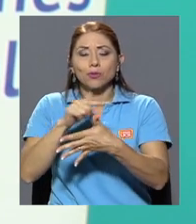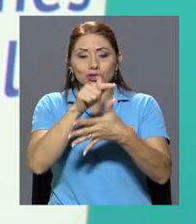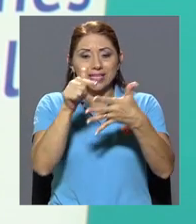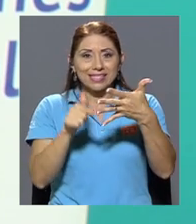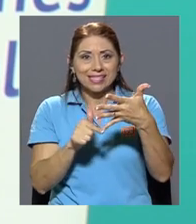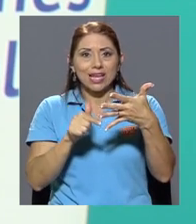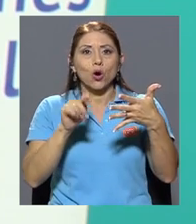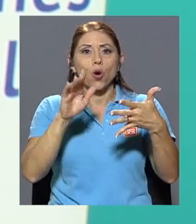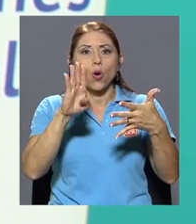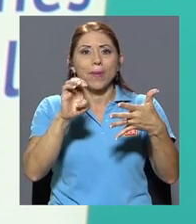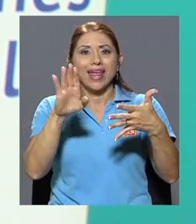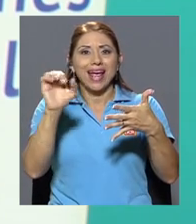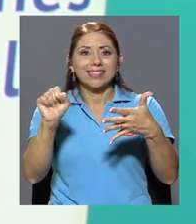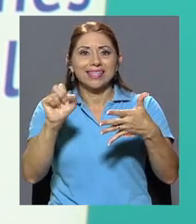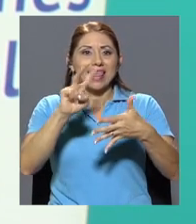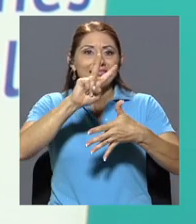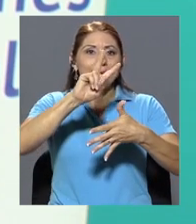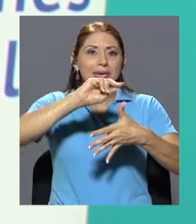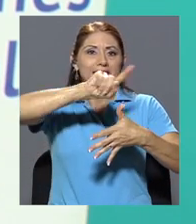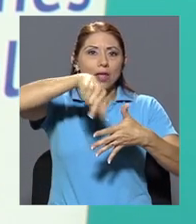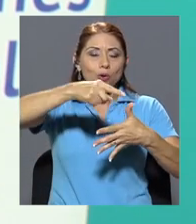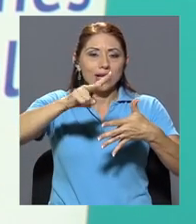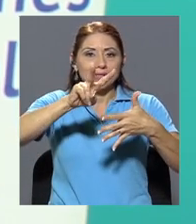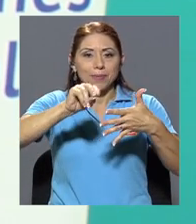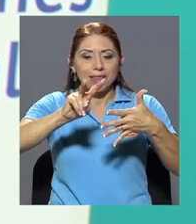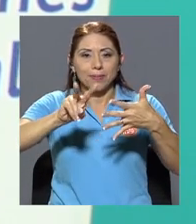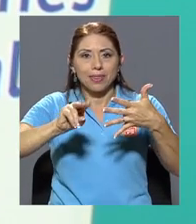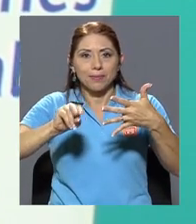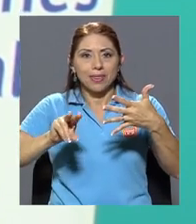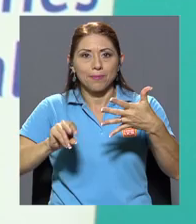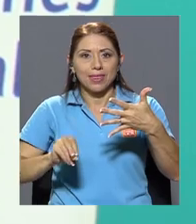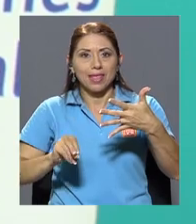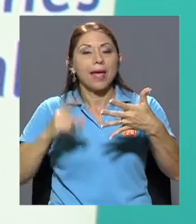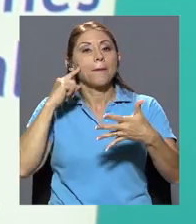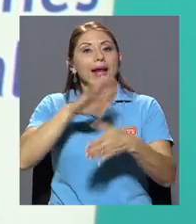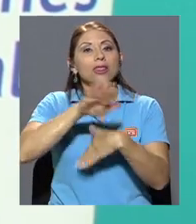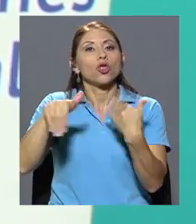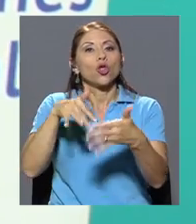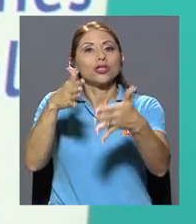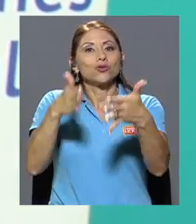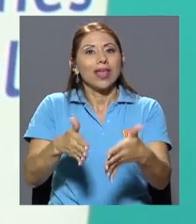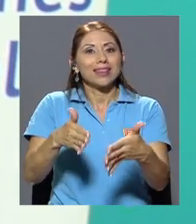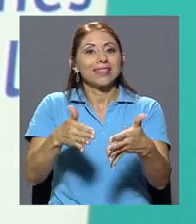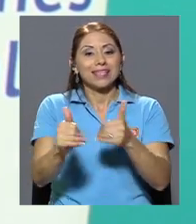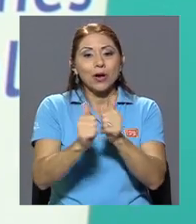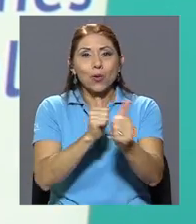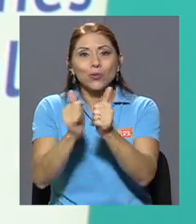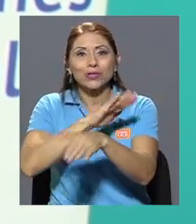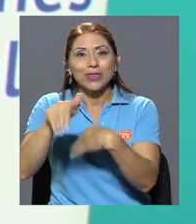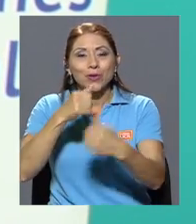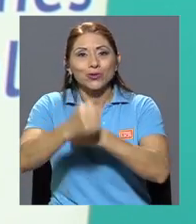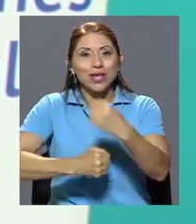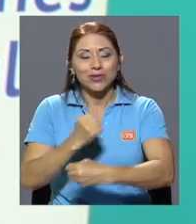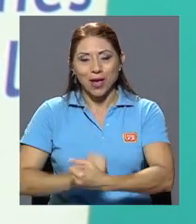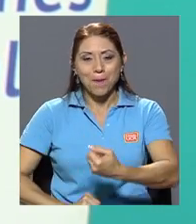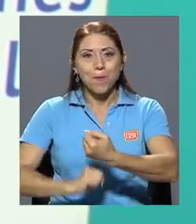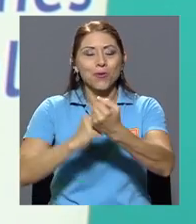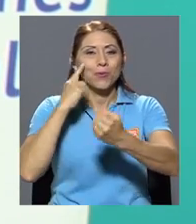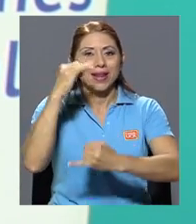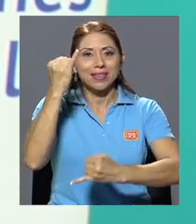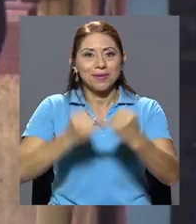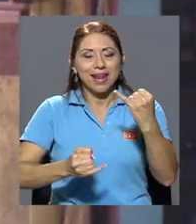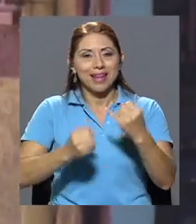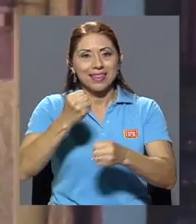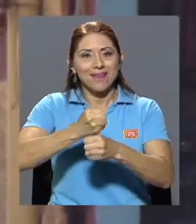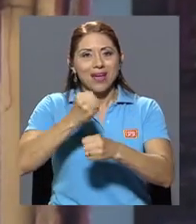de 20 horas para 5 estudiantes que todos los años concursan y con eso le damos el apoyo para terminar sus trabajos finales